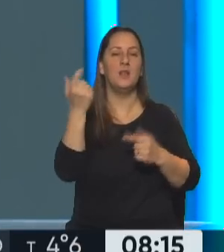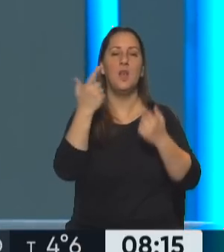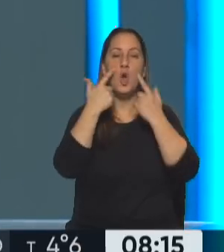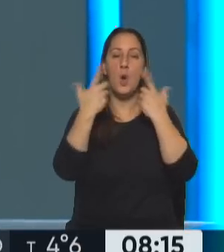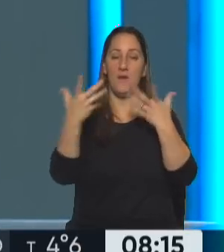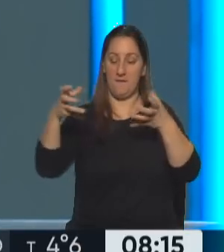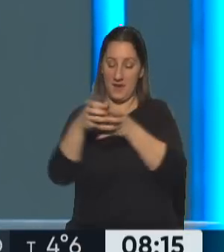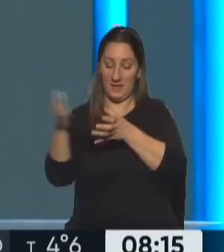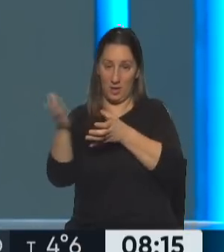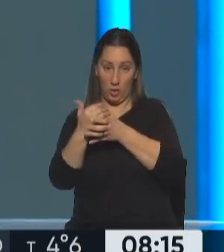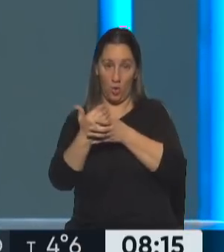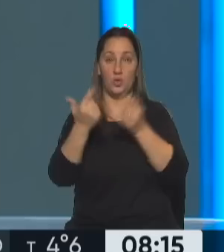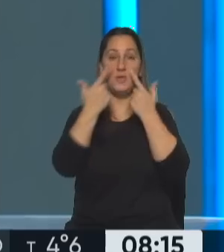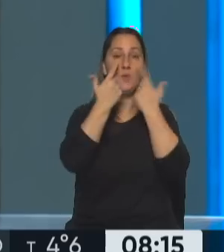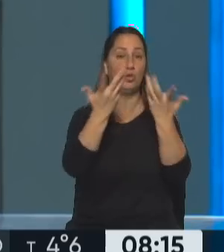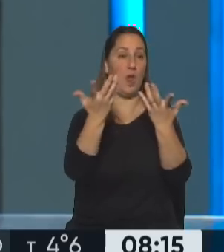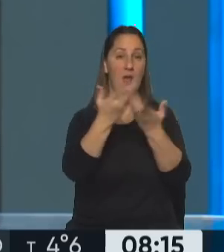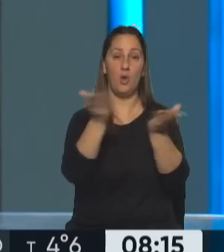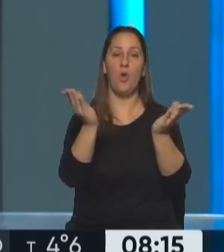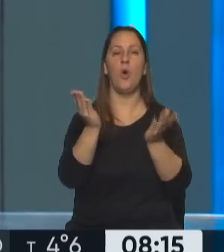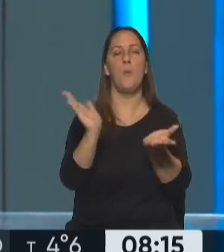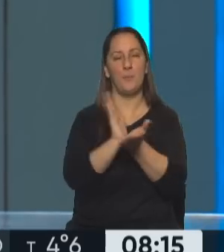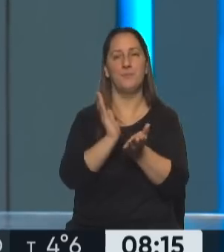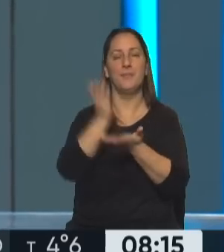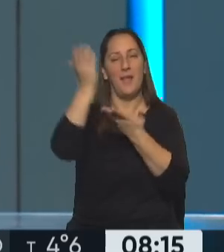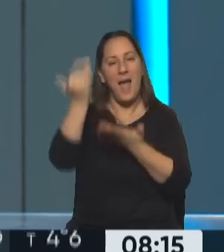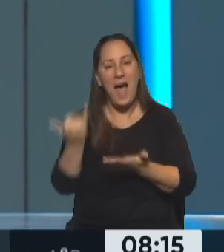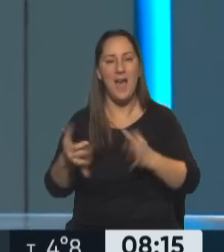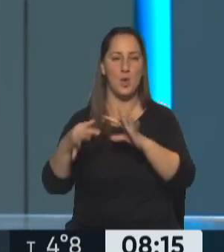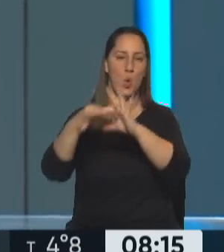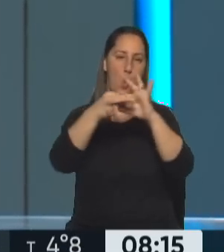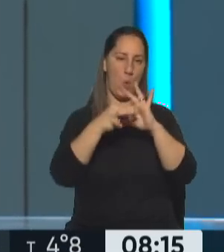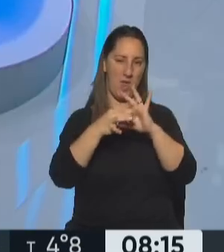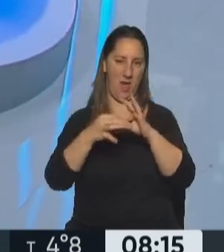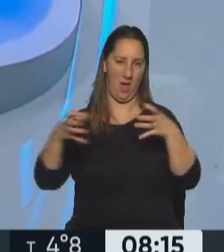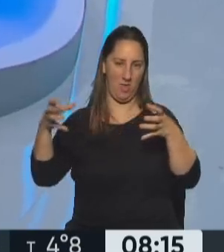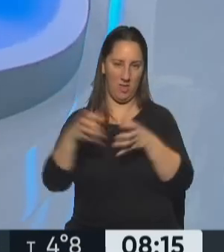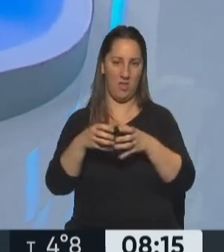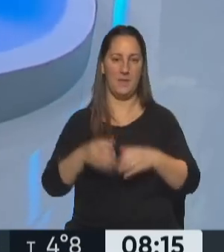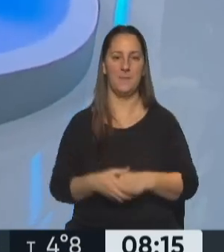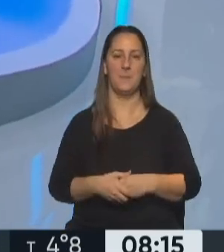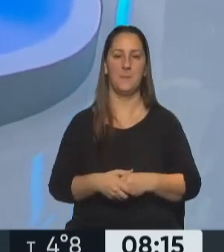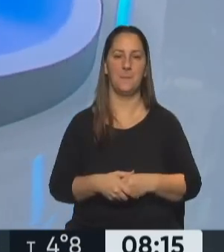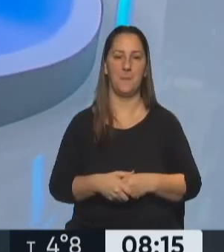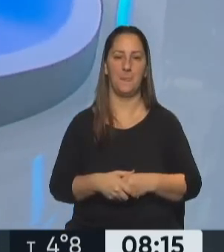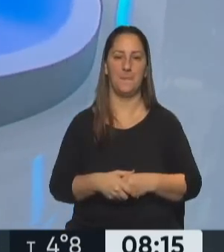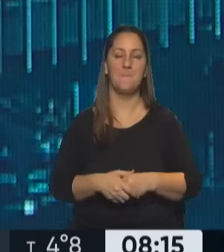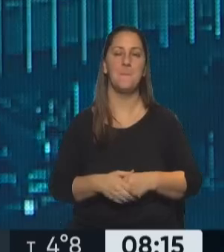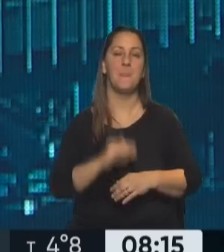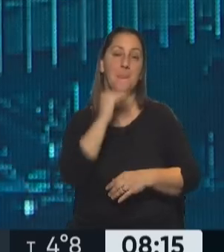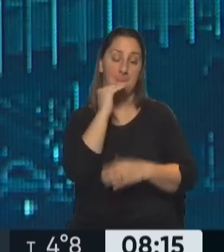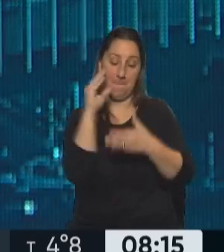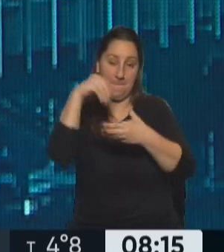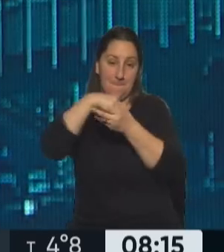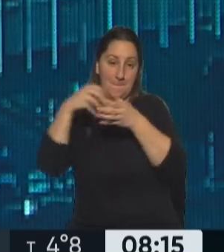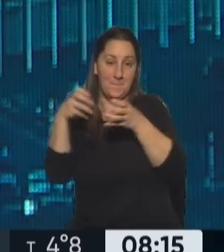del Frente de Todos y hacia afuera un gesto de que hay unidad dentro de la coalición Pero oficialista. hablaste del frente del mensaje interno al Frente de